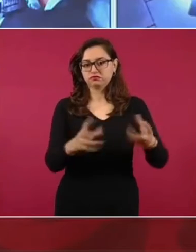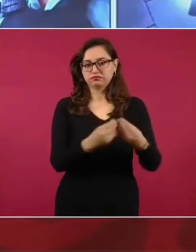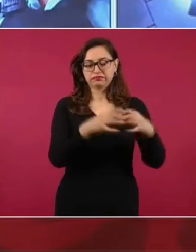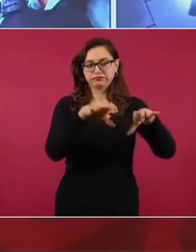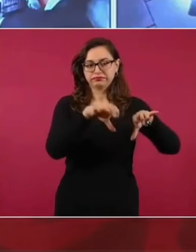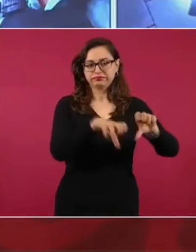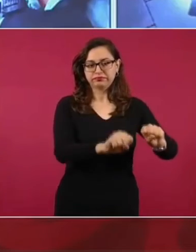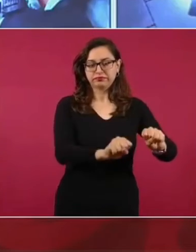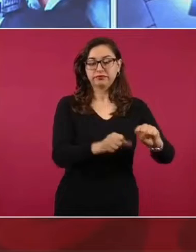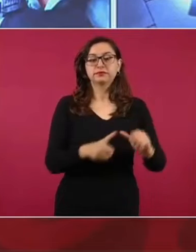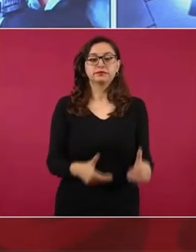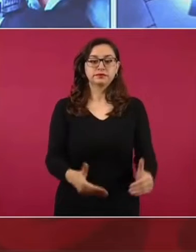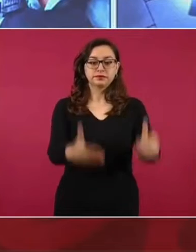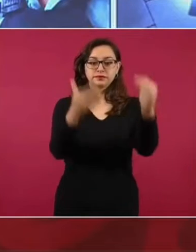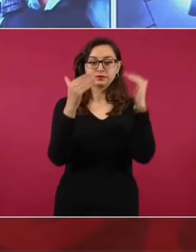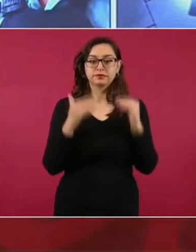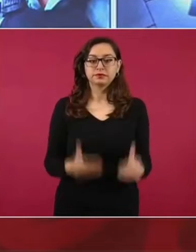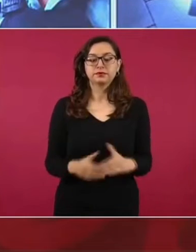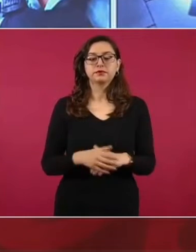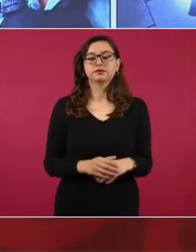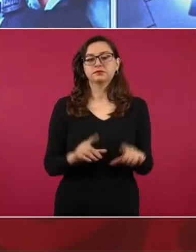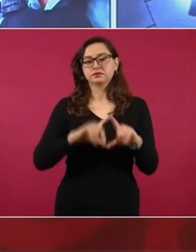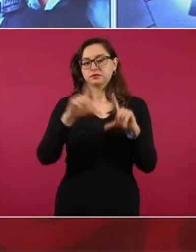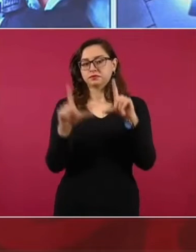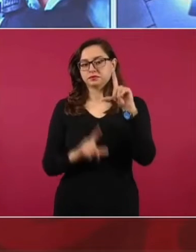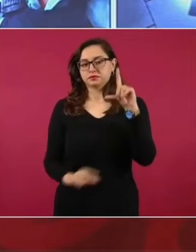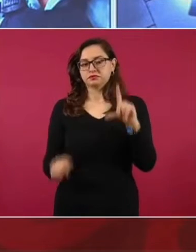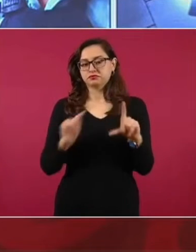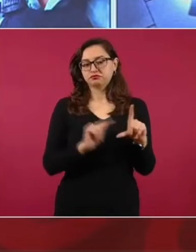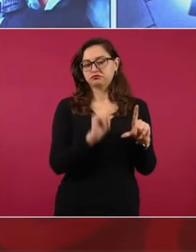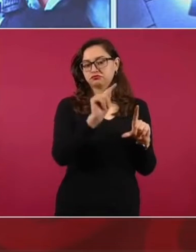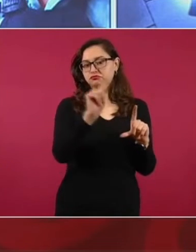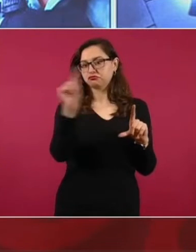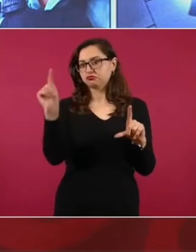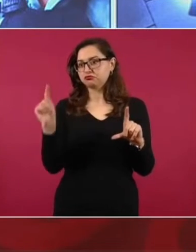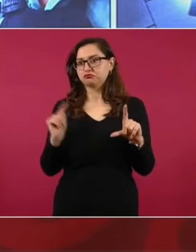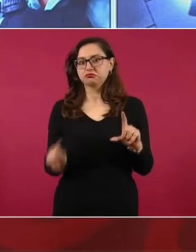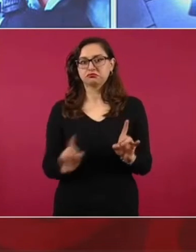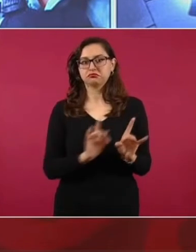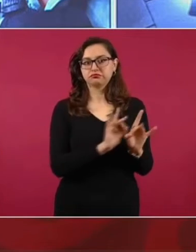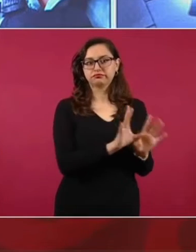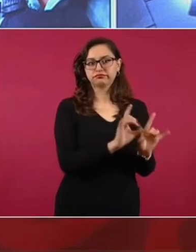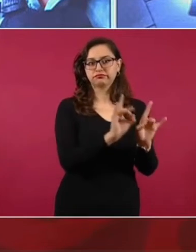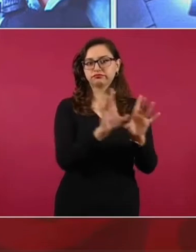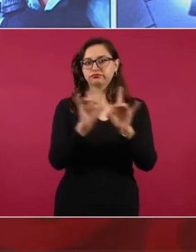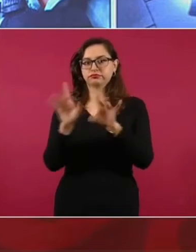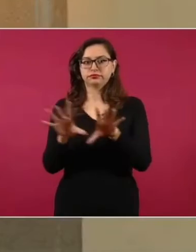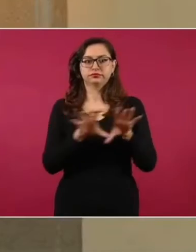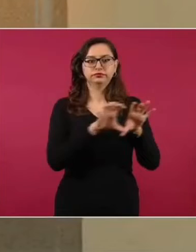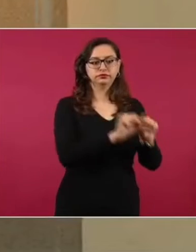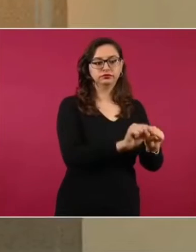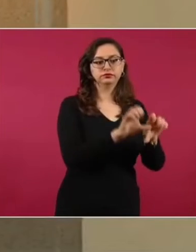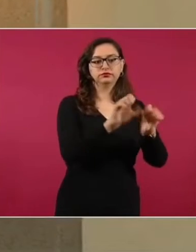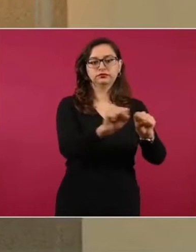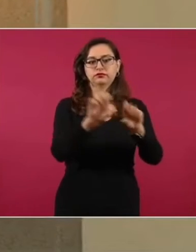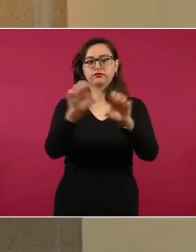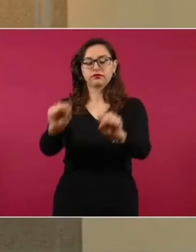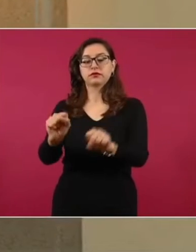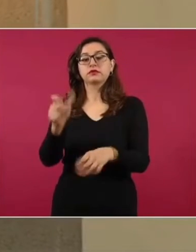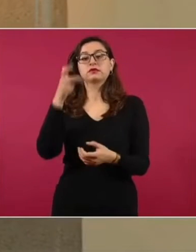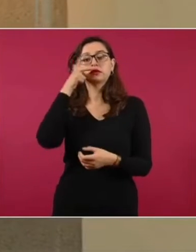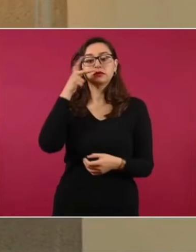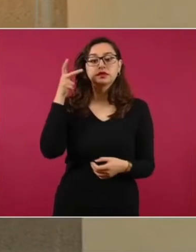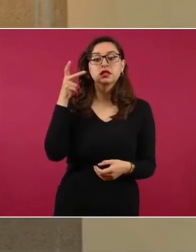Siguiente. En otros lugares del país hubo diferentes detenciones. Tula de Allende Hidalgo, 2